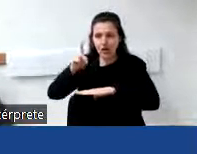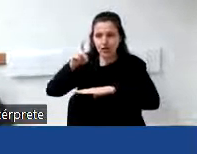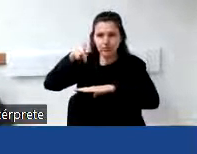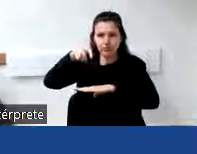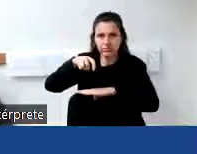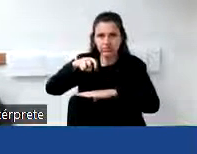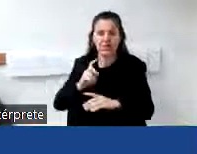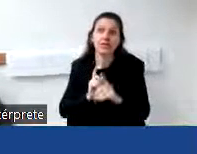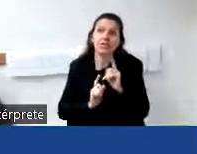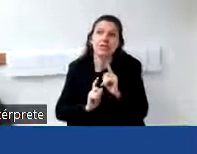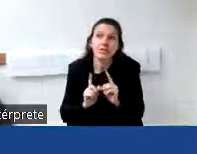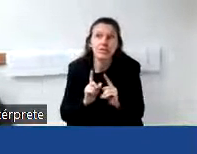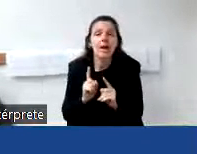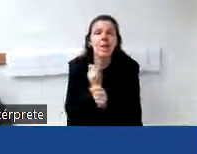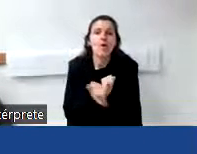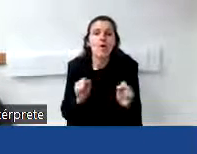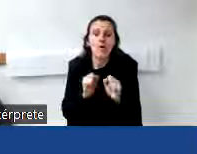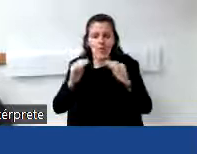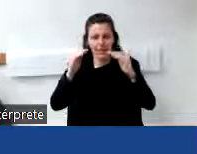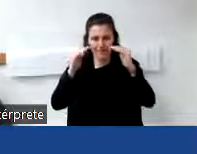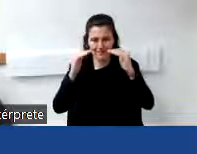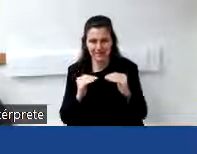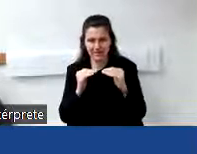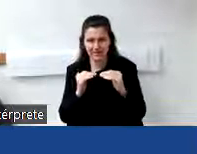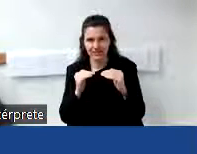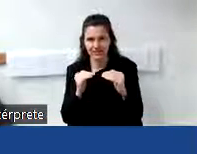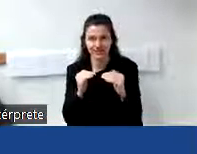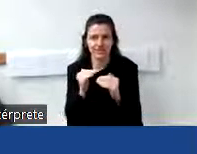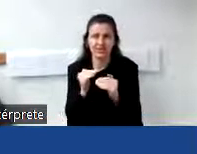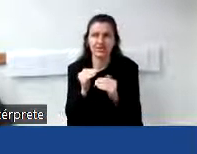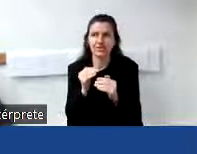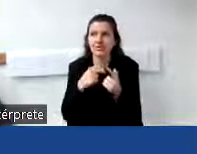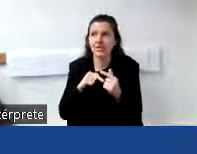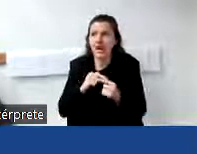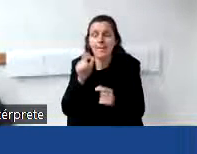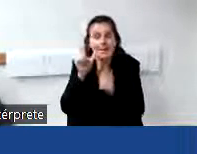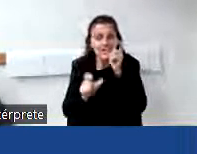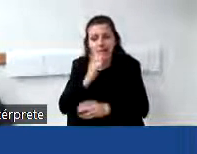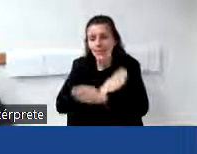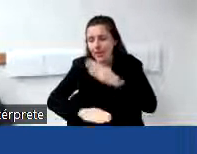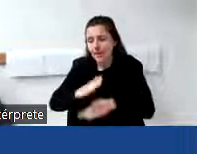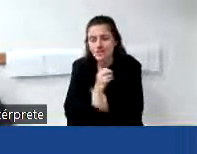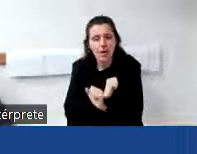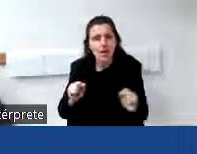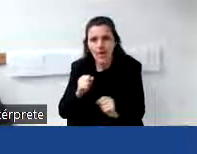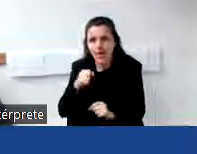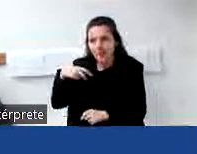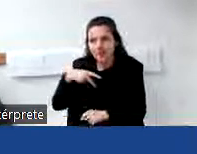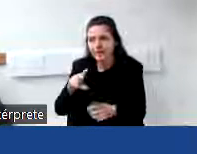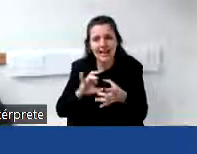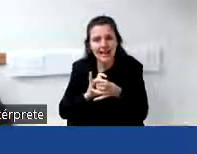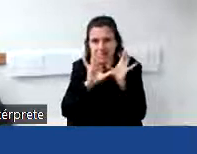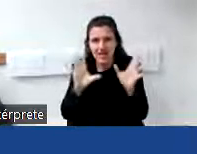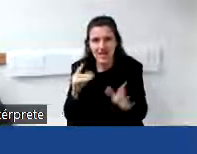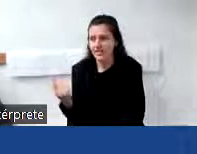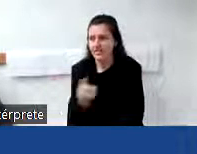persona desde un punto pueda llegar a otro punto con la mayor autonomía y seguridad posible. Entonces, bueno, para eso, por ejemplo, una